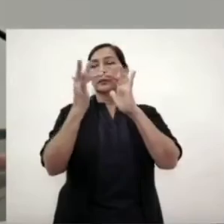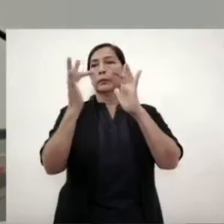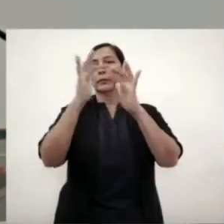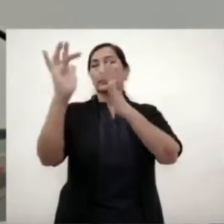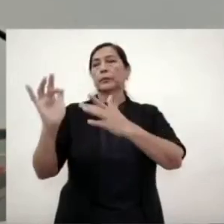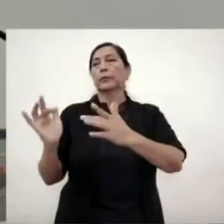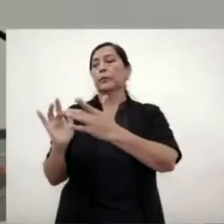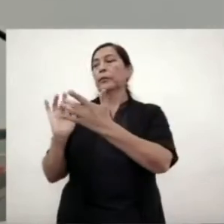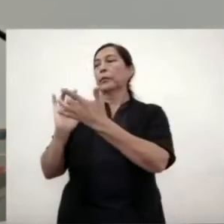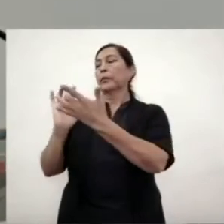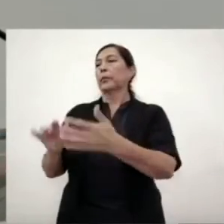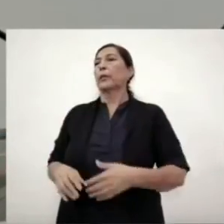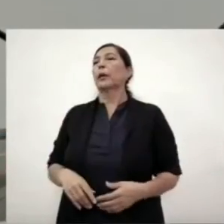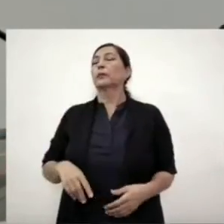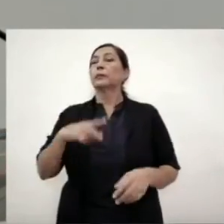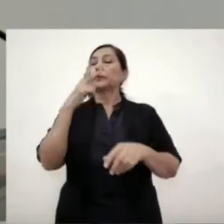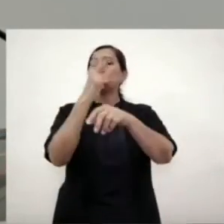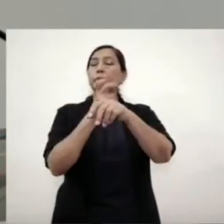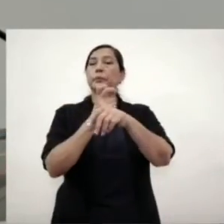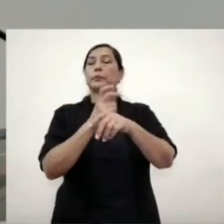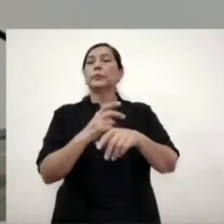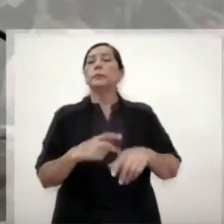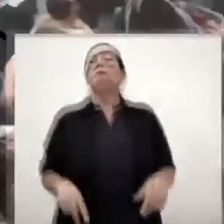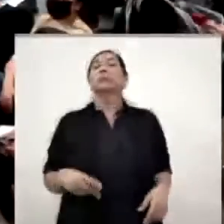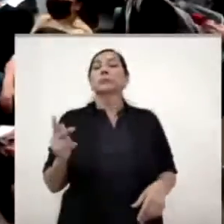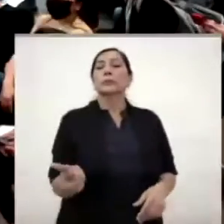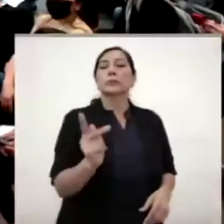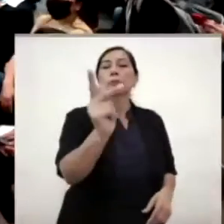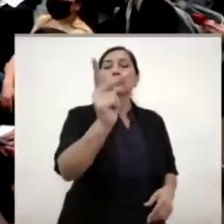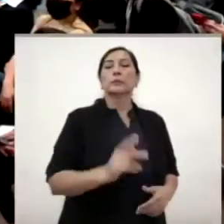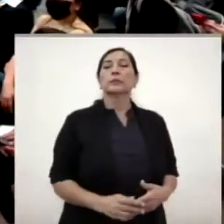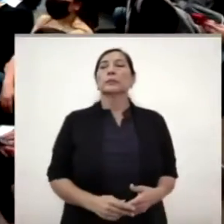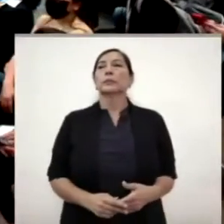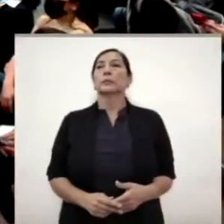pregunta, Óscar de la Rosa, medio El Independiente.